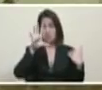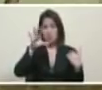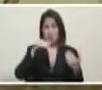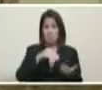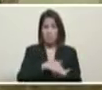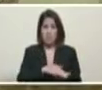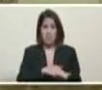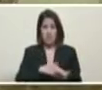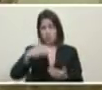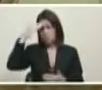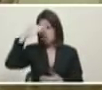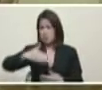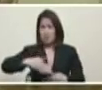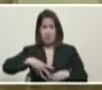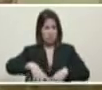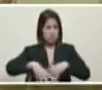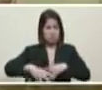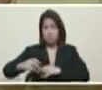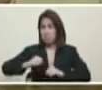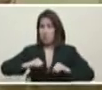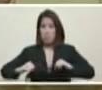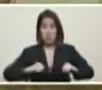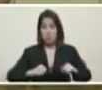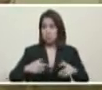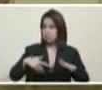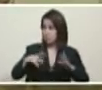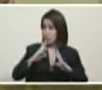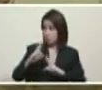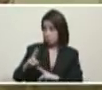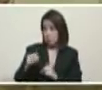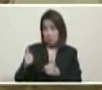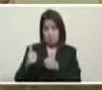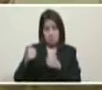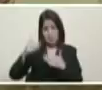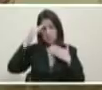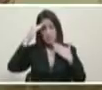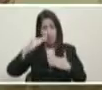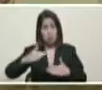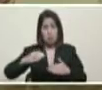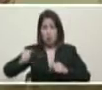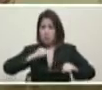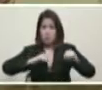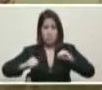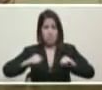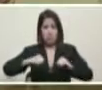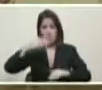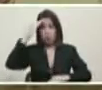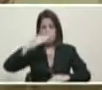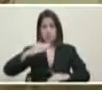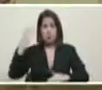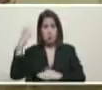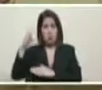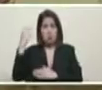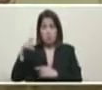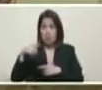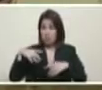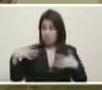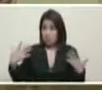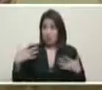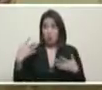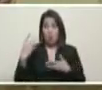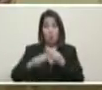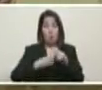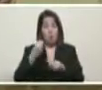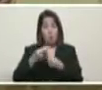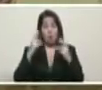soldados. Y yo dije, bien bueno, saludo el movimiento de soldados del lado colombiano para ver si hacen algo por la